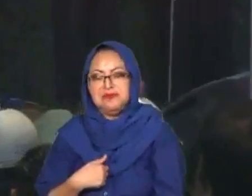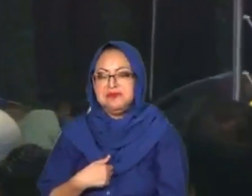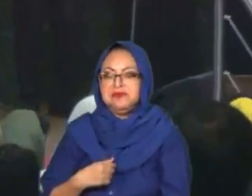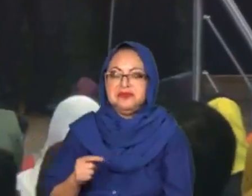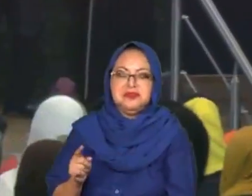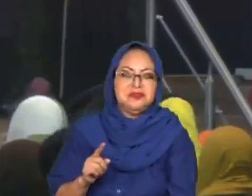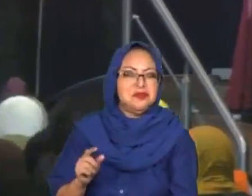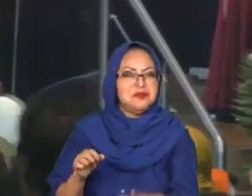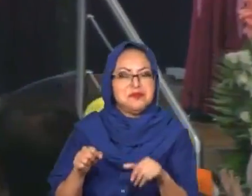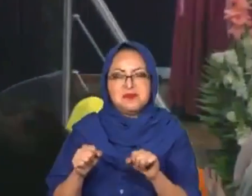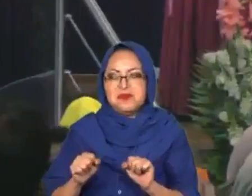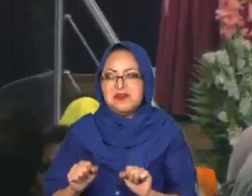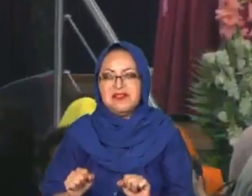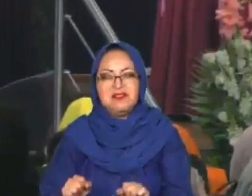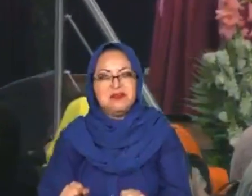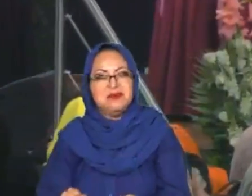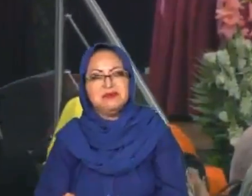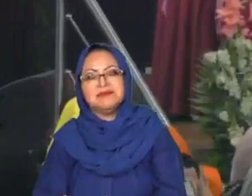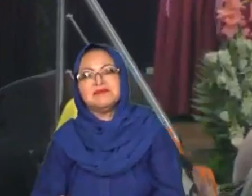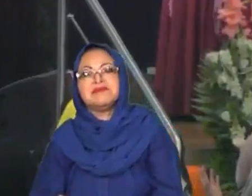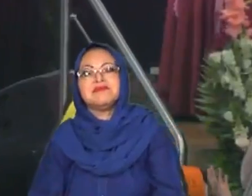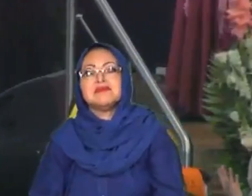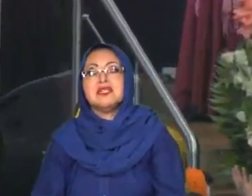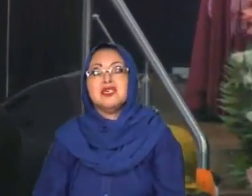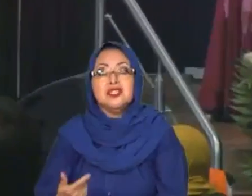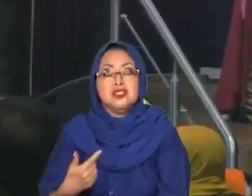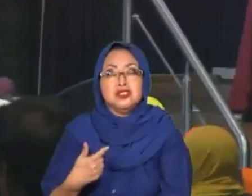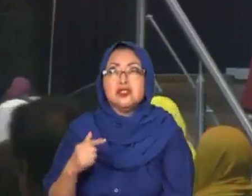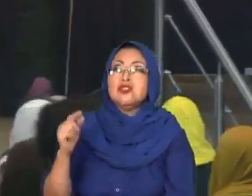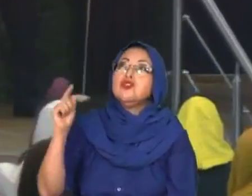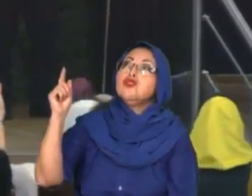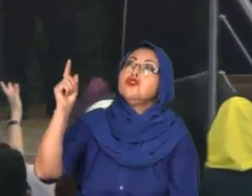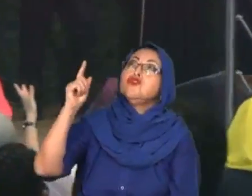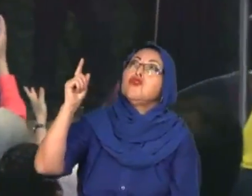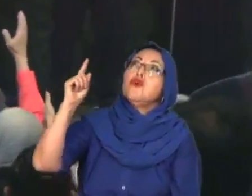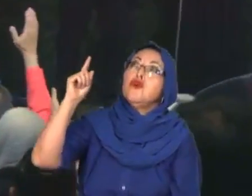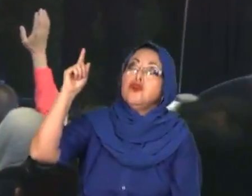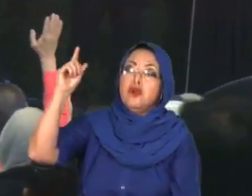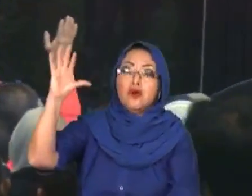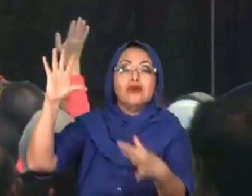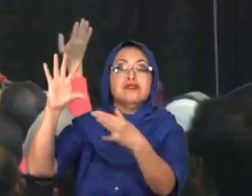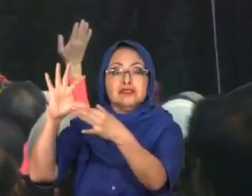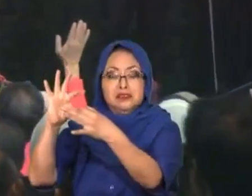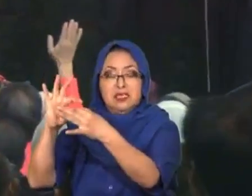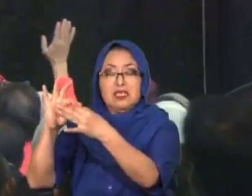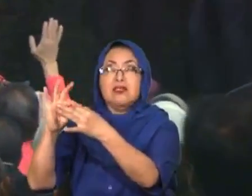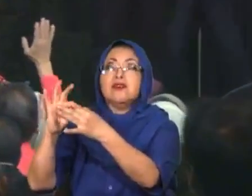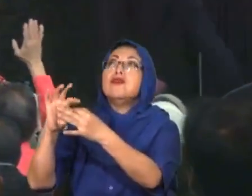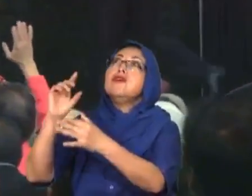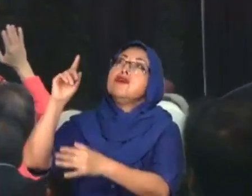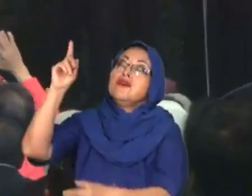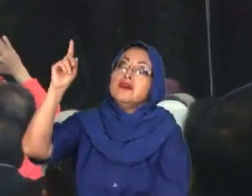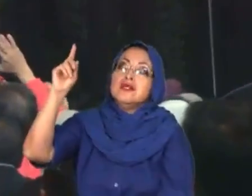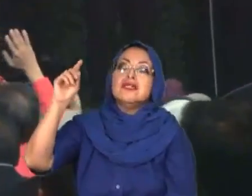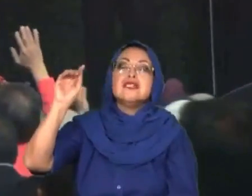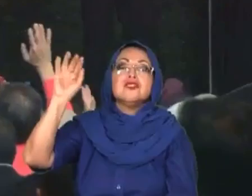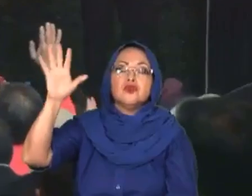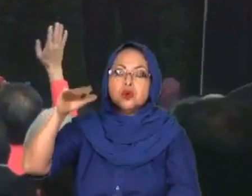ganarme ese lugar. Sé que solo en ti y por tu sangre